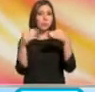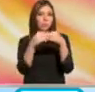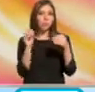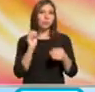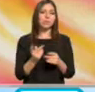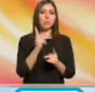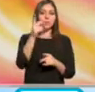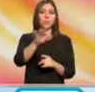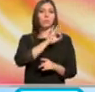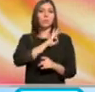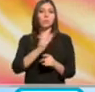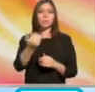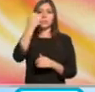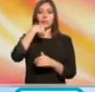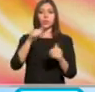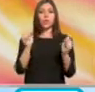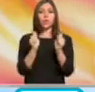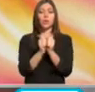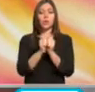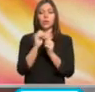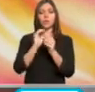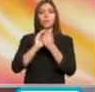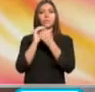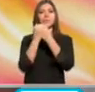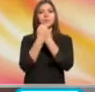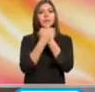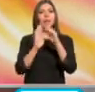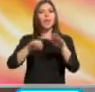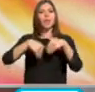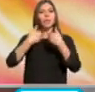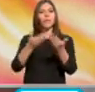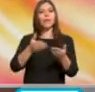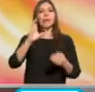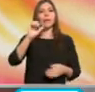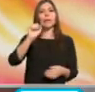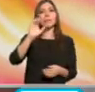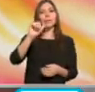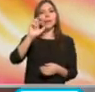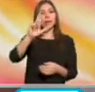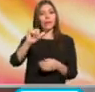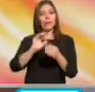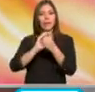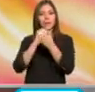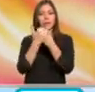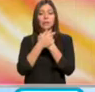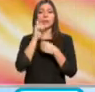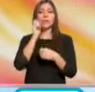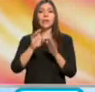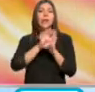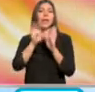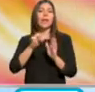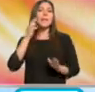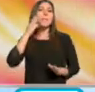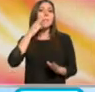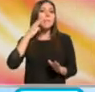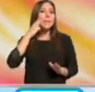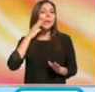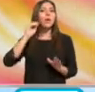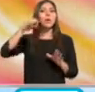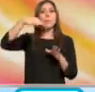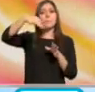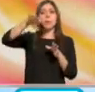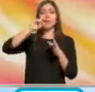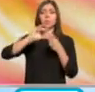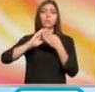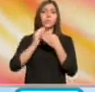ser consumidas con cáscara, digo, las que sea posible, es maravilloso. Por ejemplo, una manzana, una pera, no hay